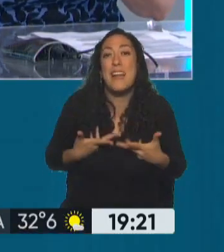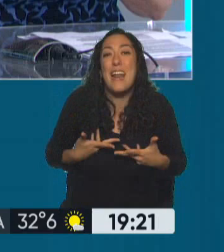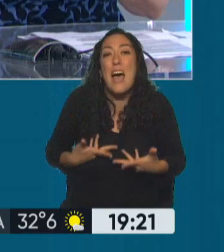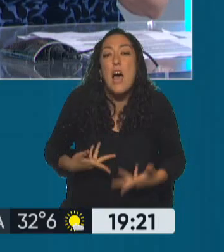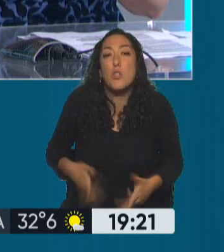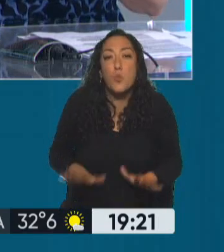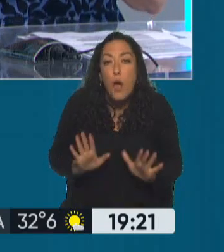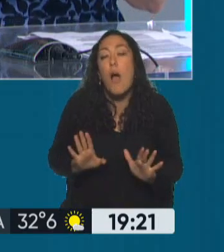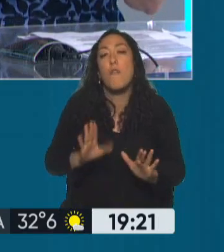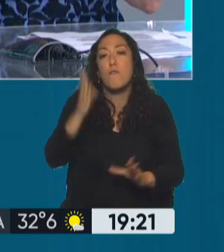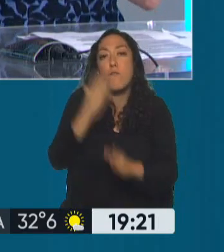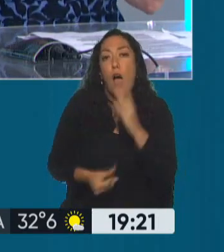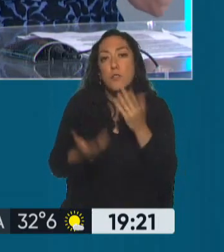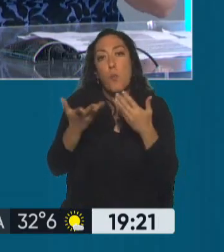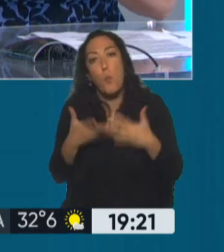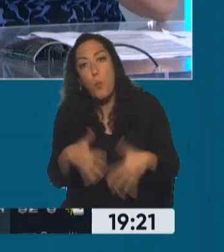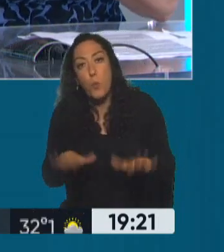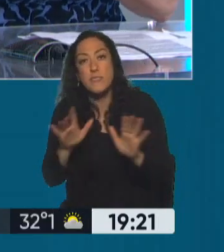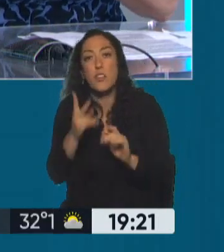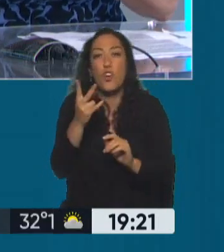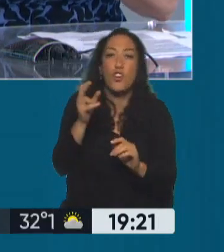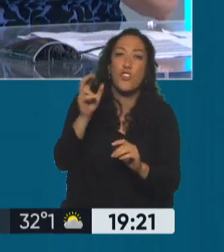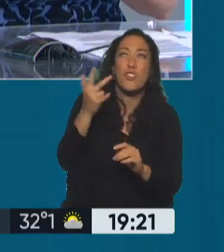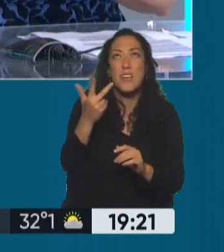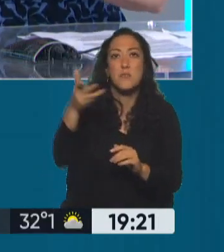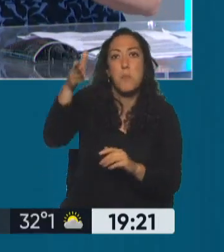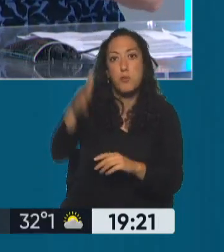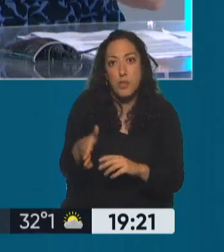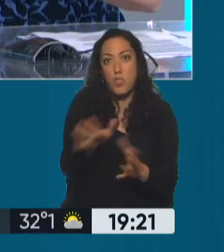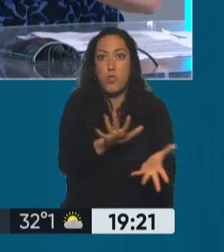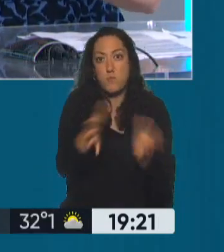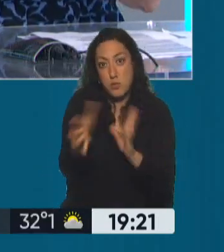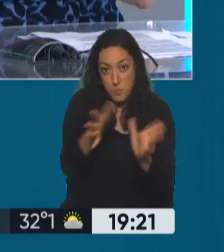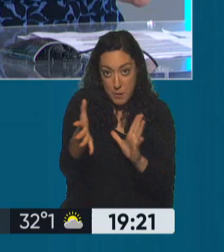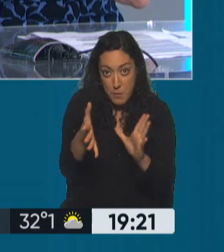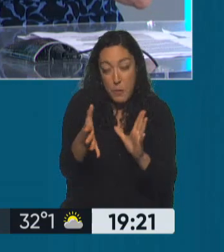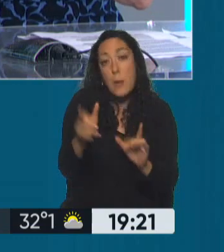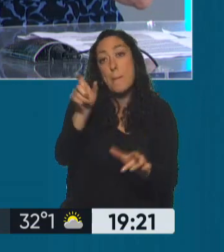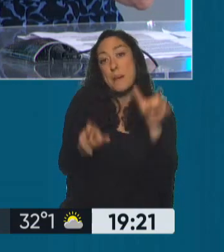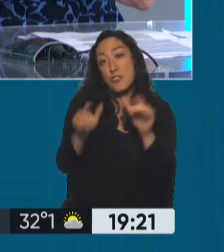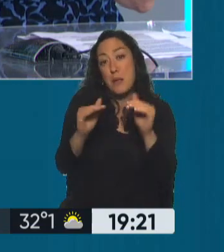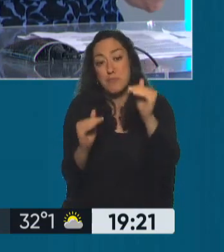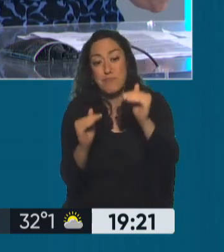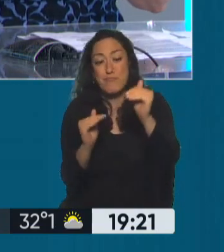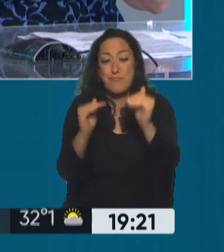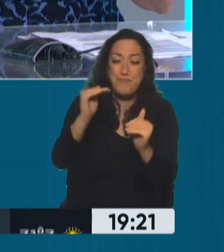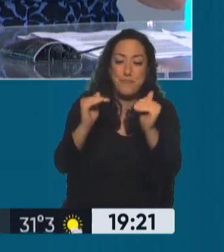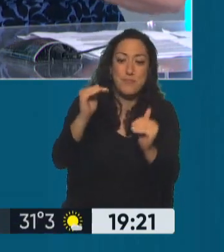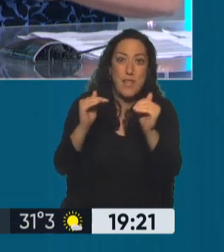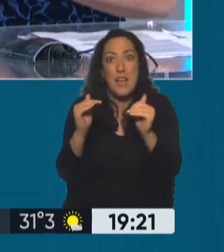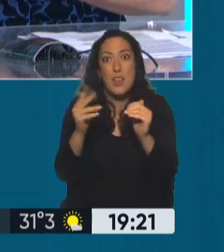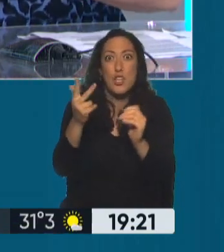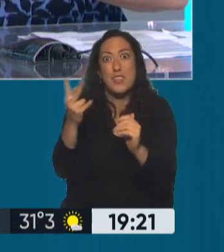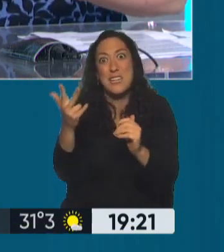hais mayores es del dos al 3% entonces quien está arriba o quien está abajo puede